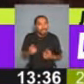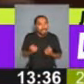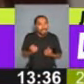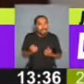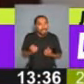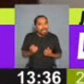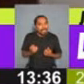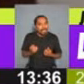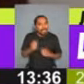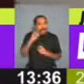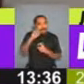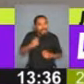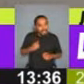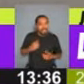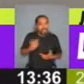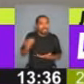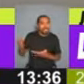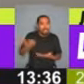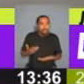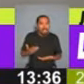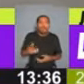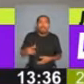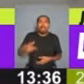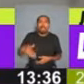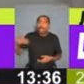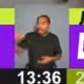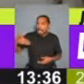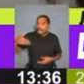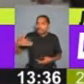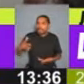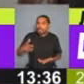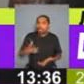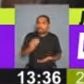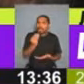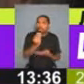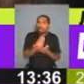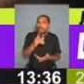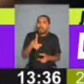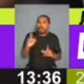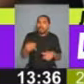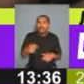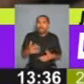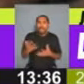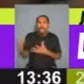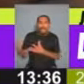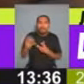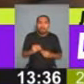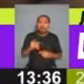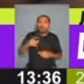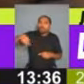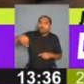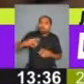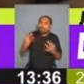que nos visiten, digamos en este caso, que nos vengan a ver y decirle también y contar con el apoyo de ellos también. Creo que el